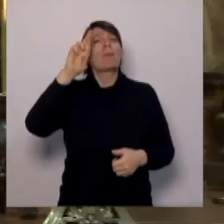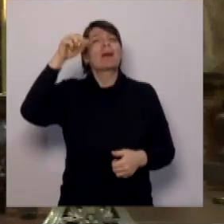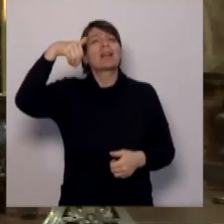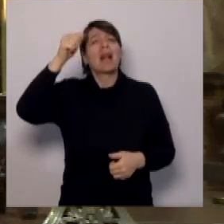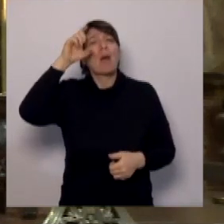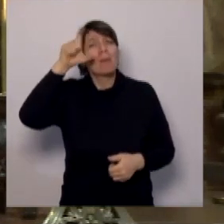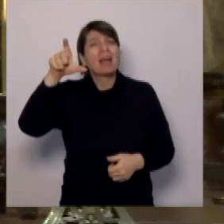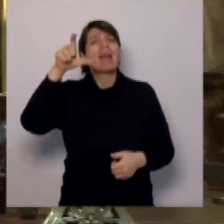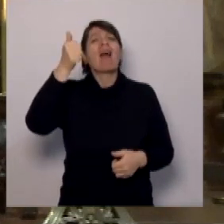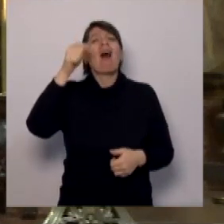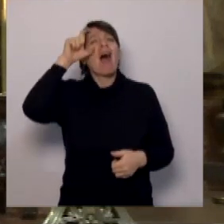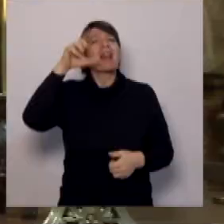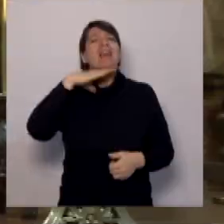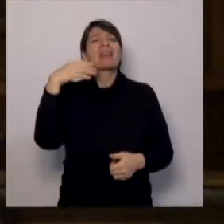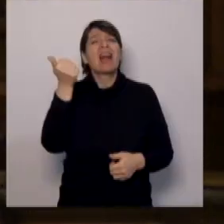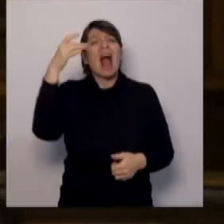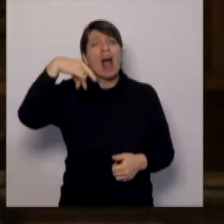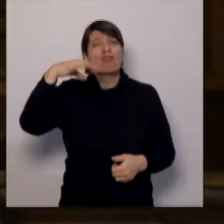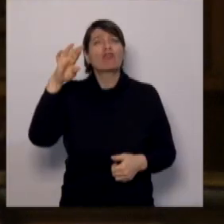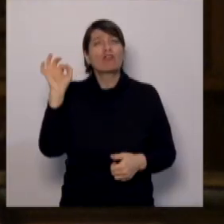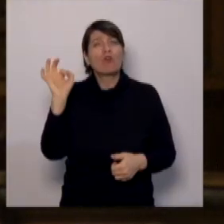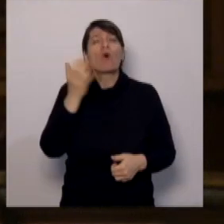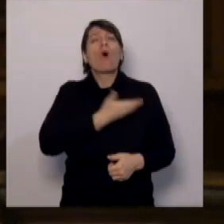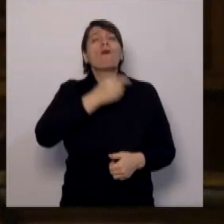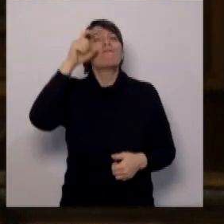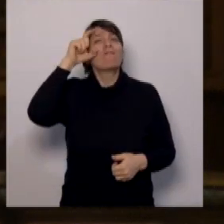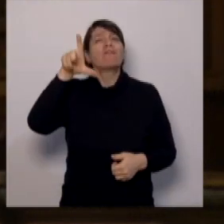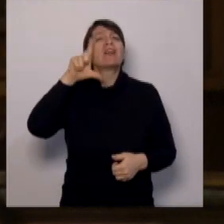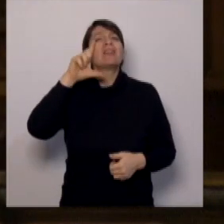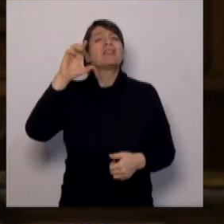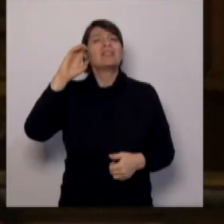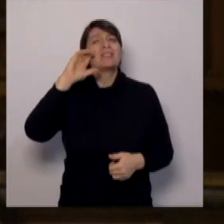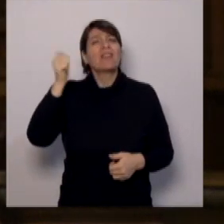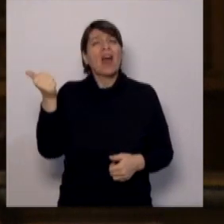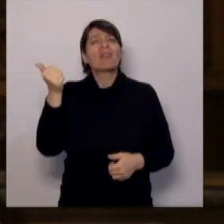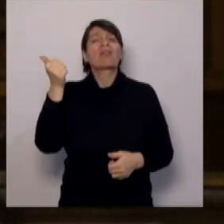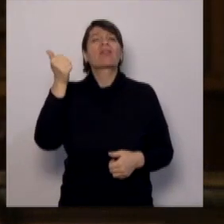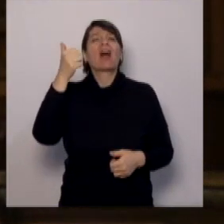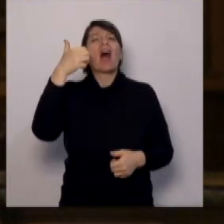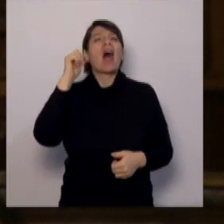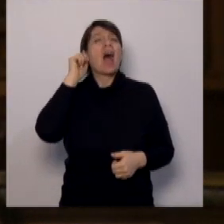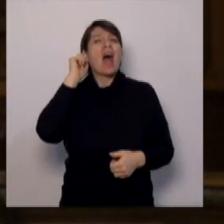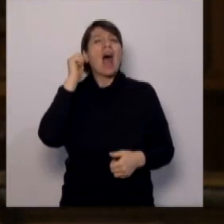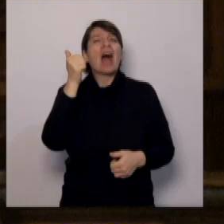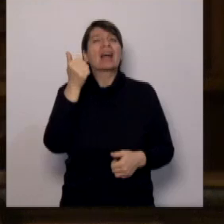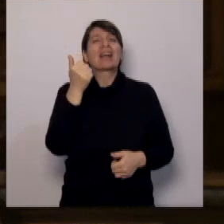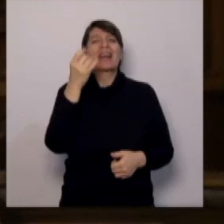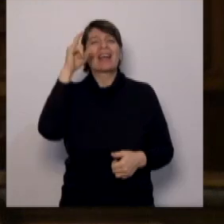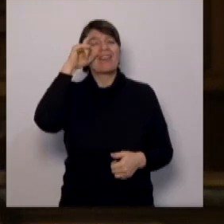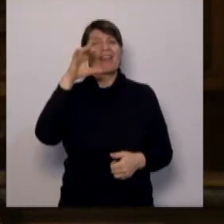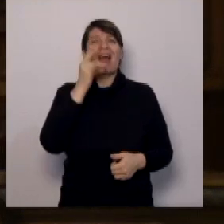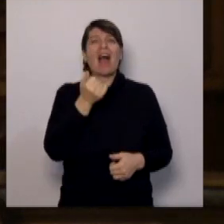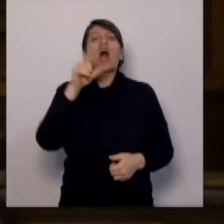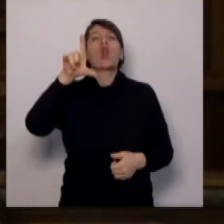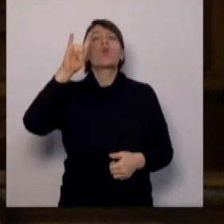Alejandro, Marcelino y Pedro, Felicidad y Perpetua, Águeda, Lucía, Inés, Cecilia,